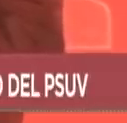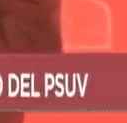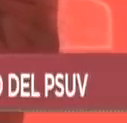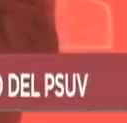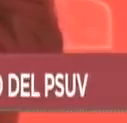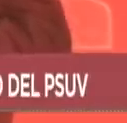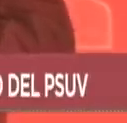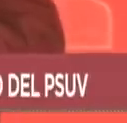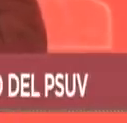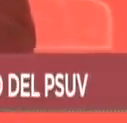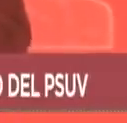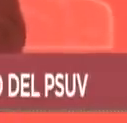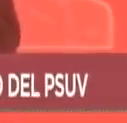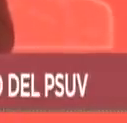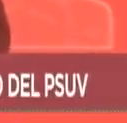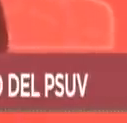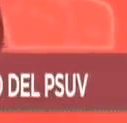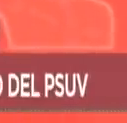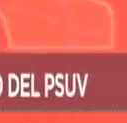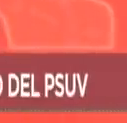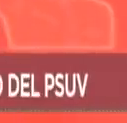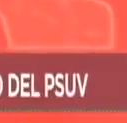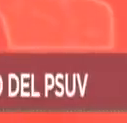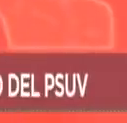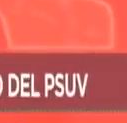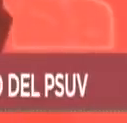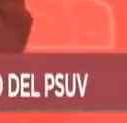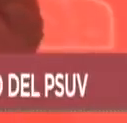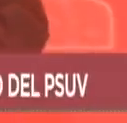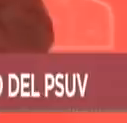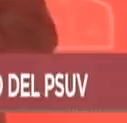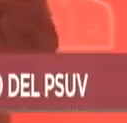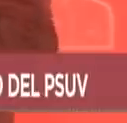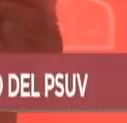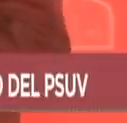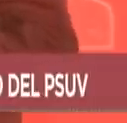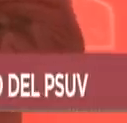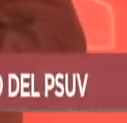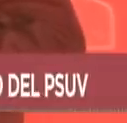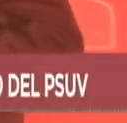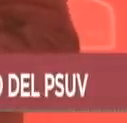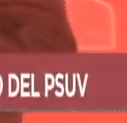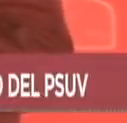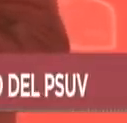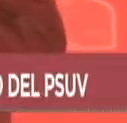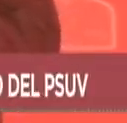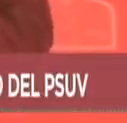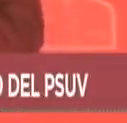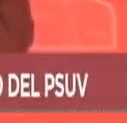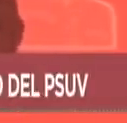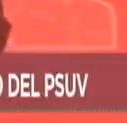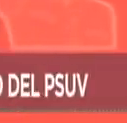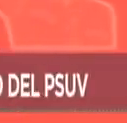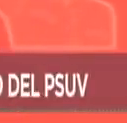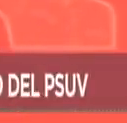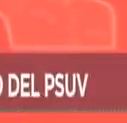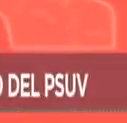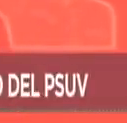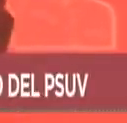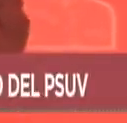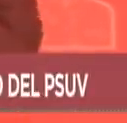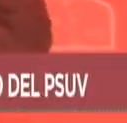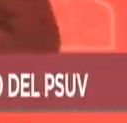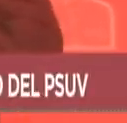días en los estados se ha estado discutiendo los tres temas fundamentales de esta reunión de nuestro cuarto congreso del